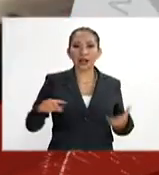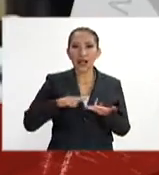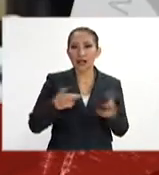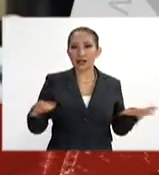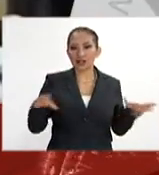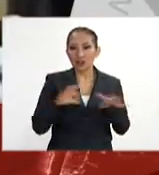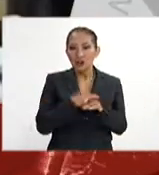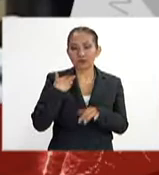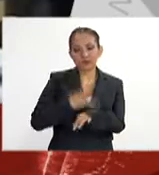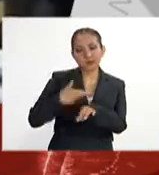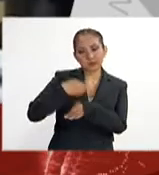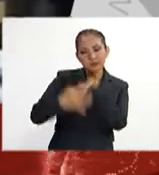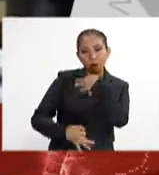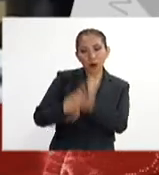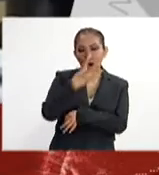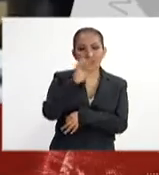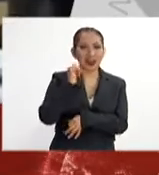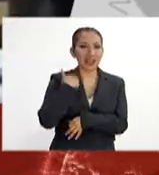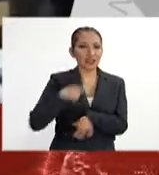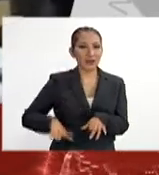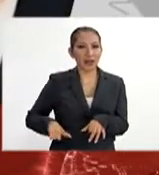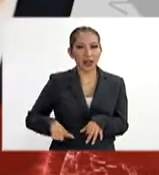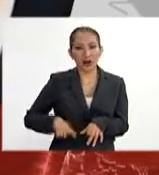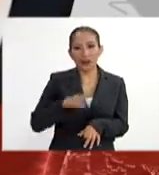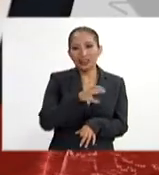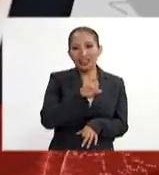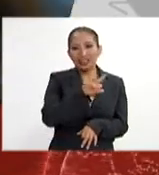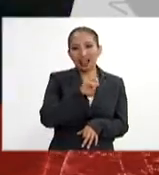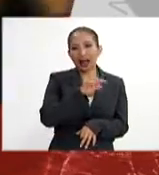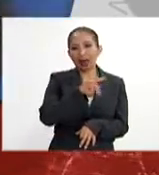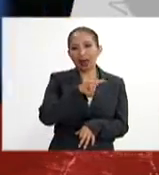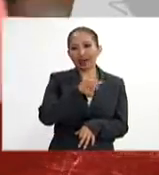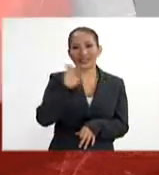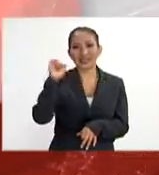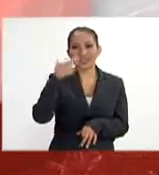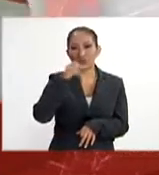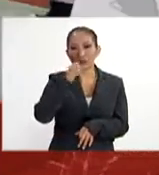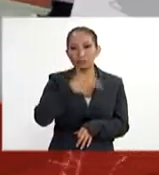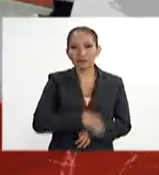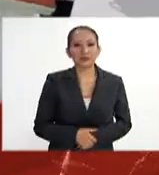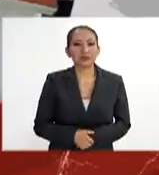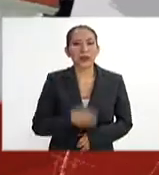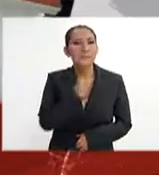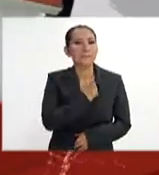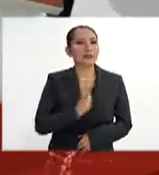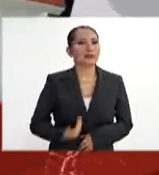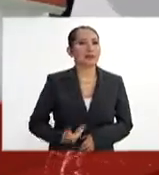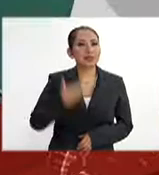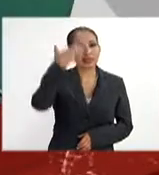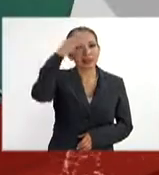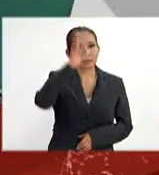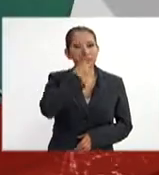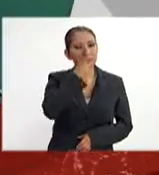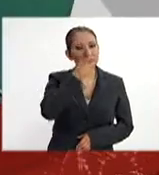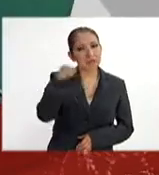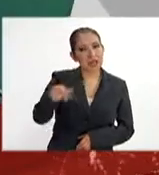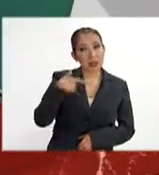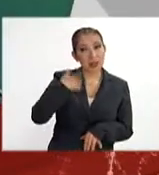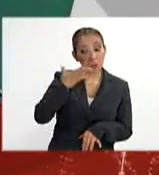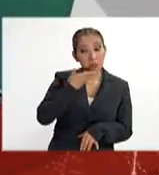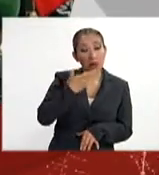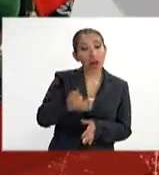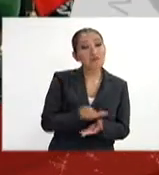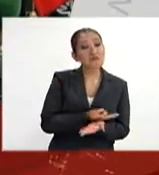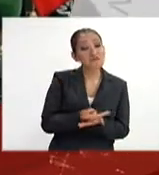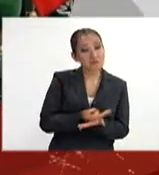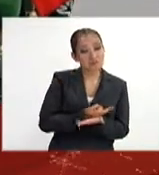Vinculan a proceso a 4 exfuncionarios de la administración de César Duarte en Chihuahua. El presidente Enrique Peña Nieto destaca la disciplina fiscal